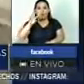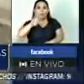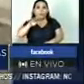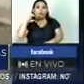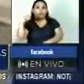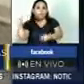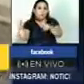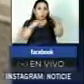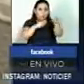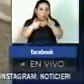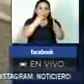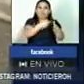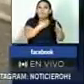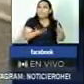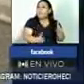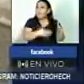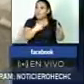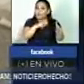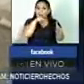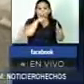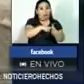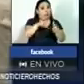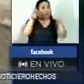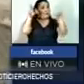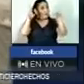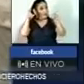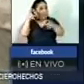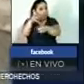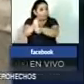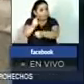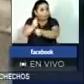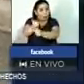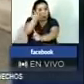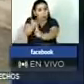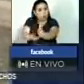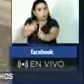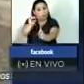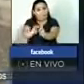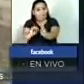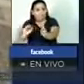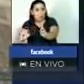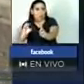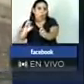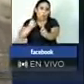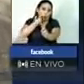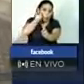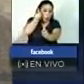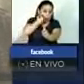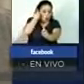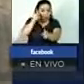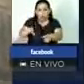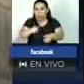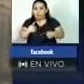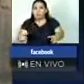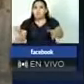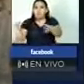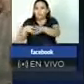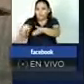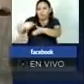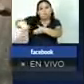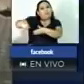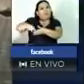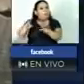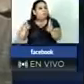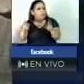años de edad, acusado de agresión sexual en menor incapaz. El resto de detenidos son señalados por